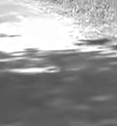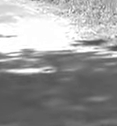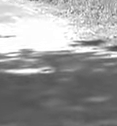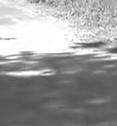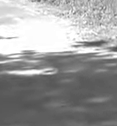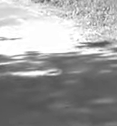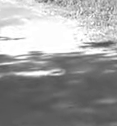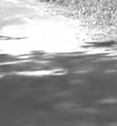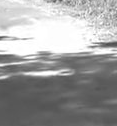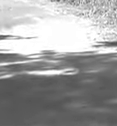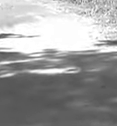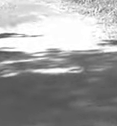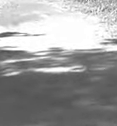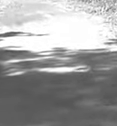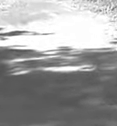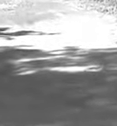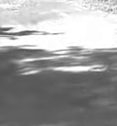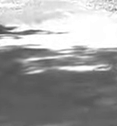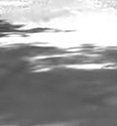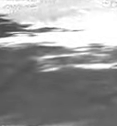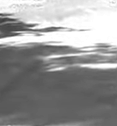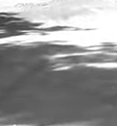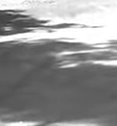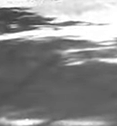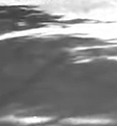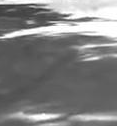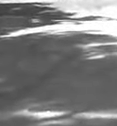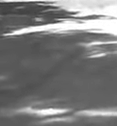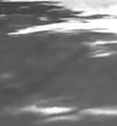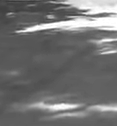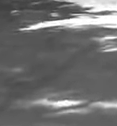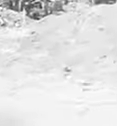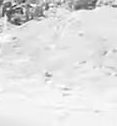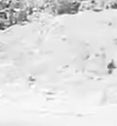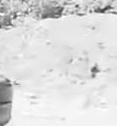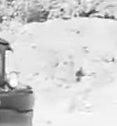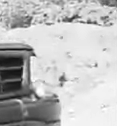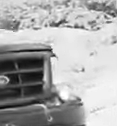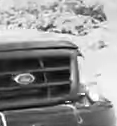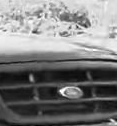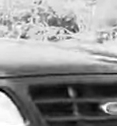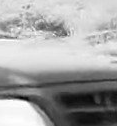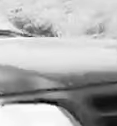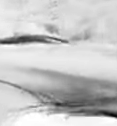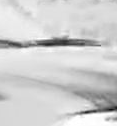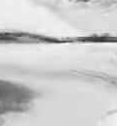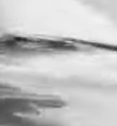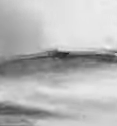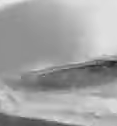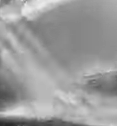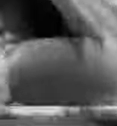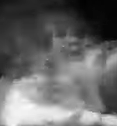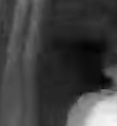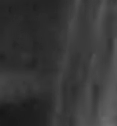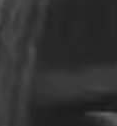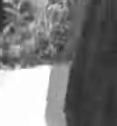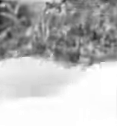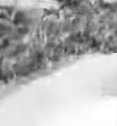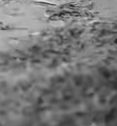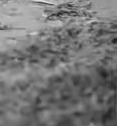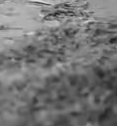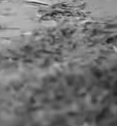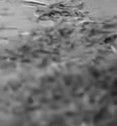¿Cómo no hay un camino para que yo pueda transportar mi mercancía para ir al mercado? Complica el intercambio comercial con las demás